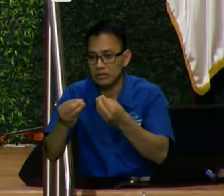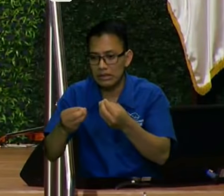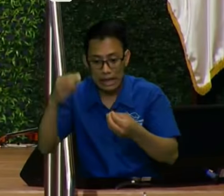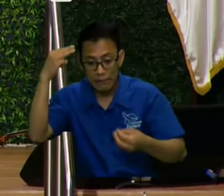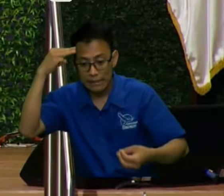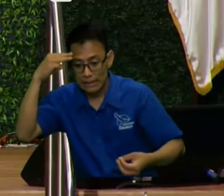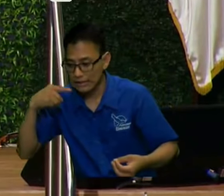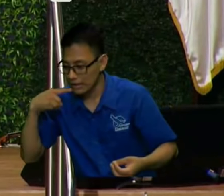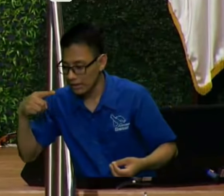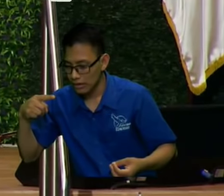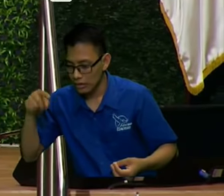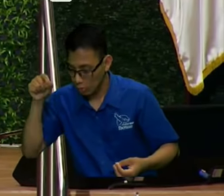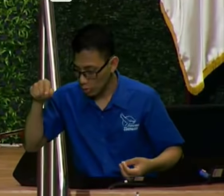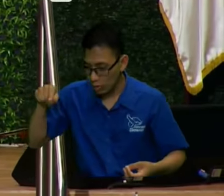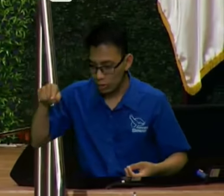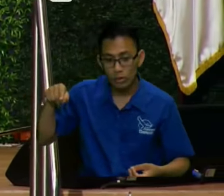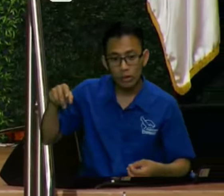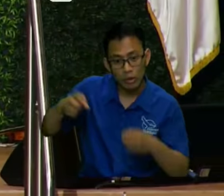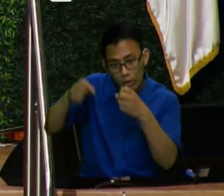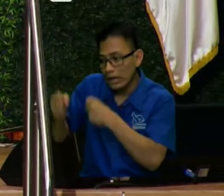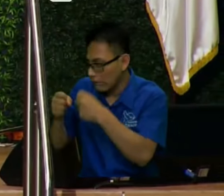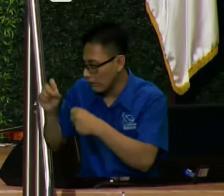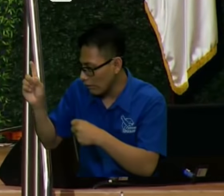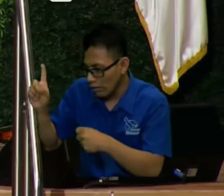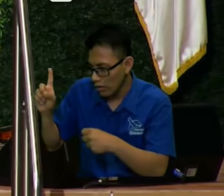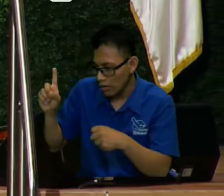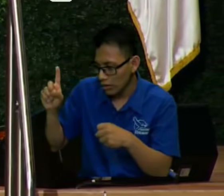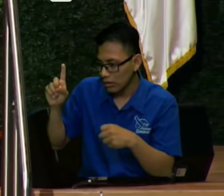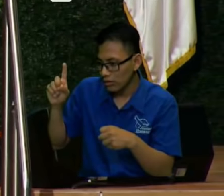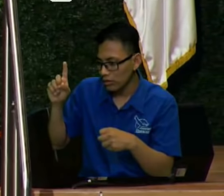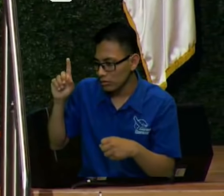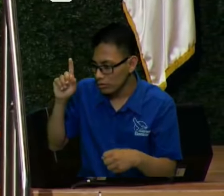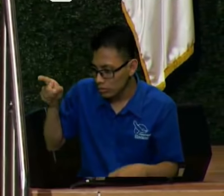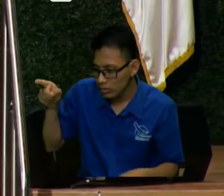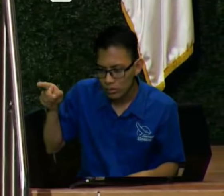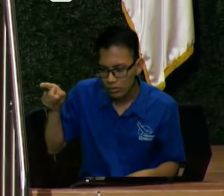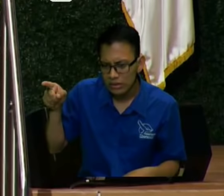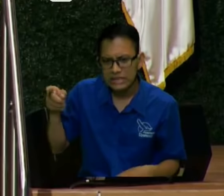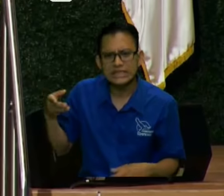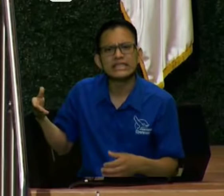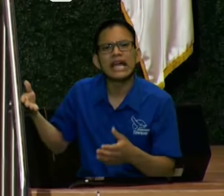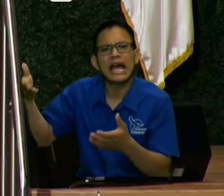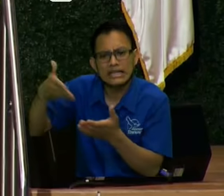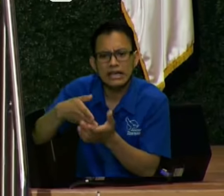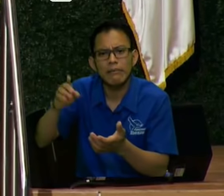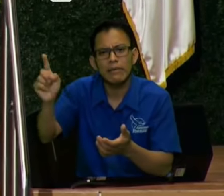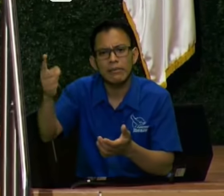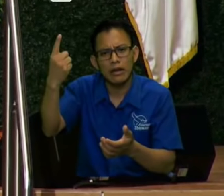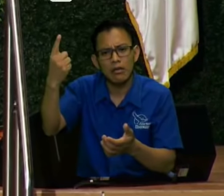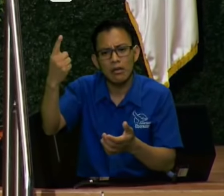No. ¿Tenés necesidad? No. ¿Vas a llegar en primer lugar? No. Entonces, ¿para qué seguís corriendo?